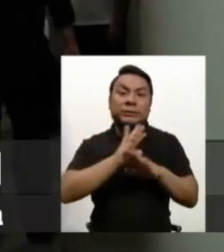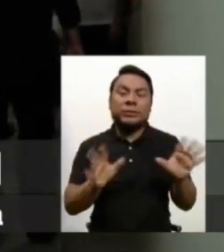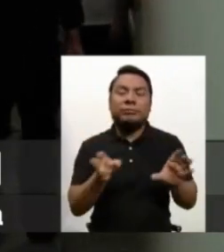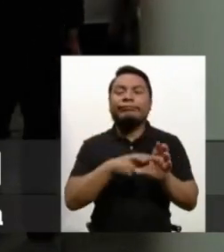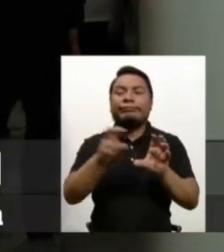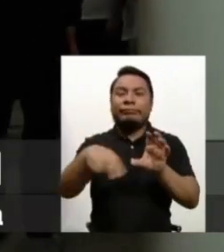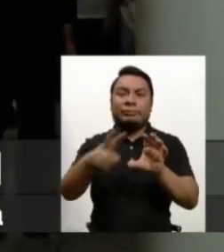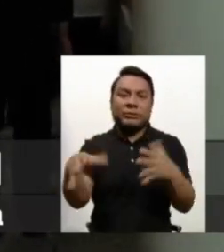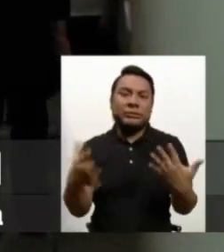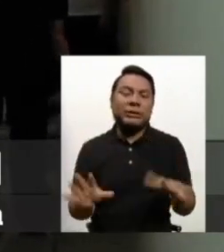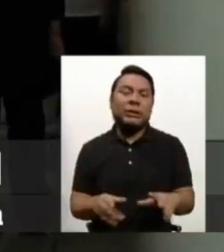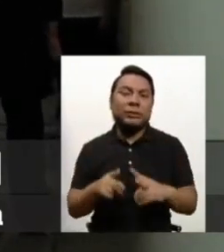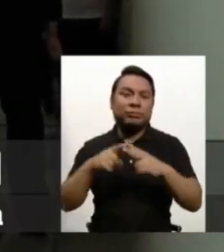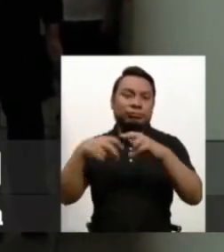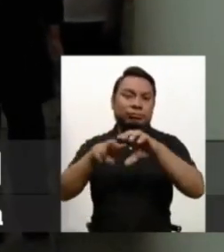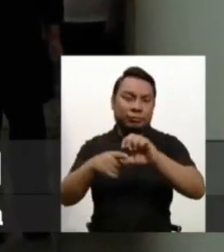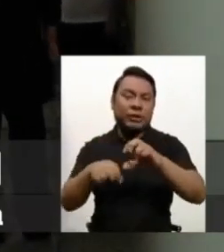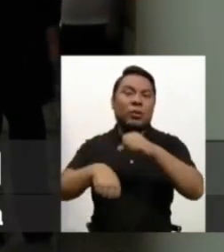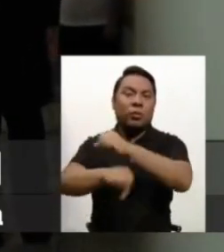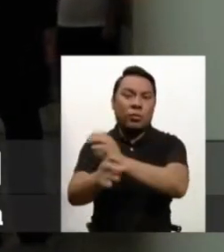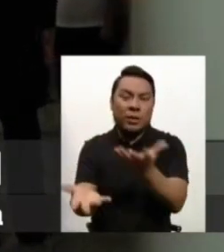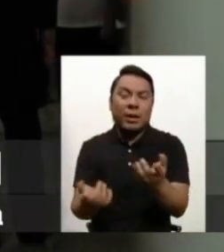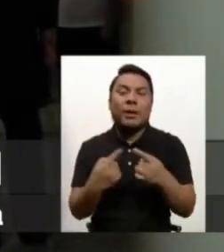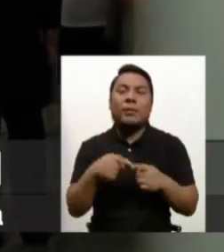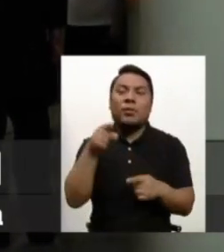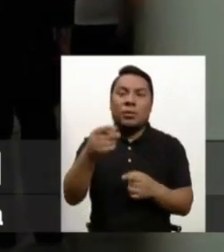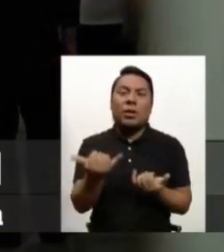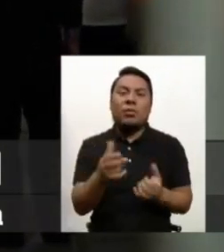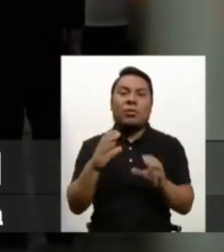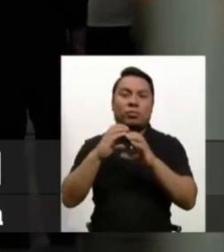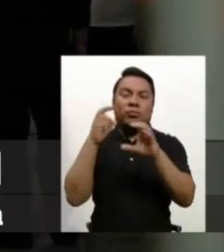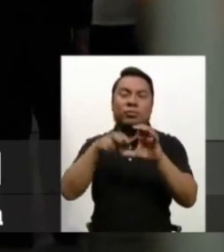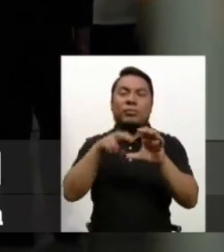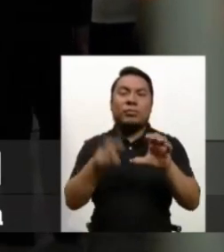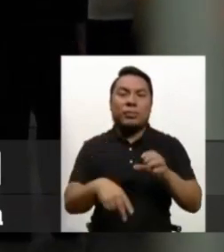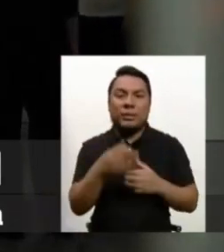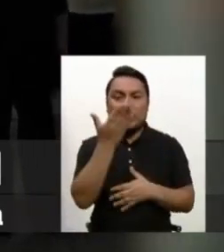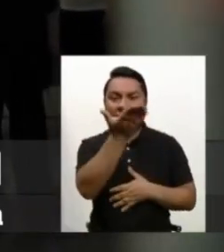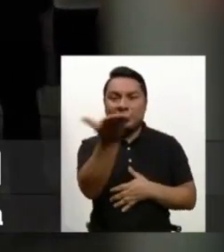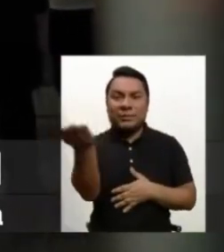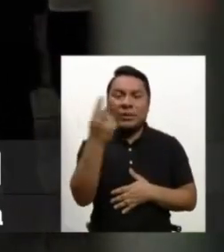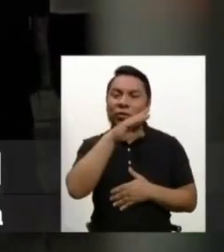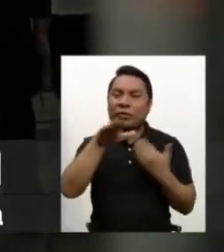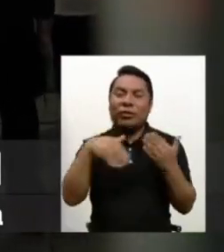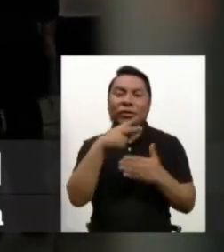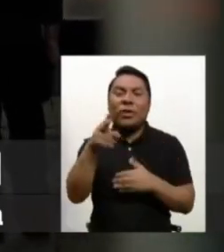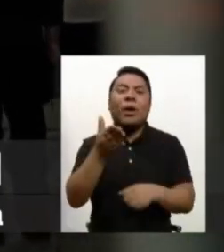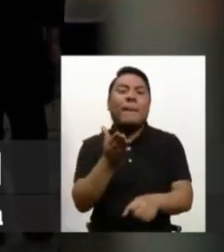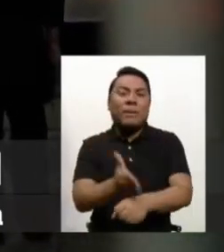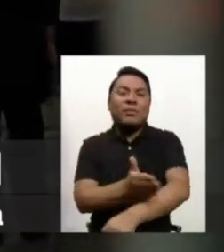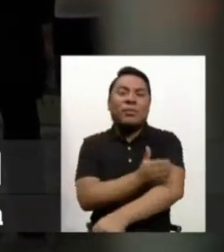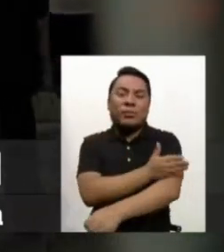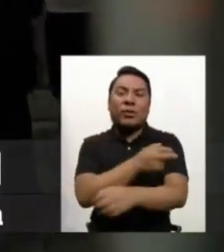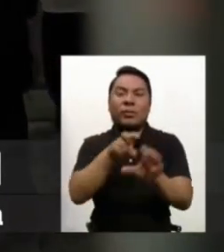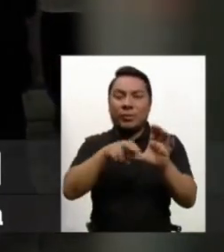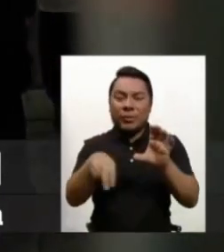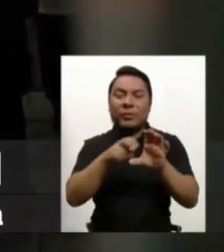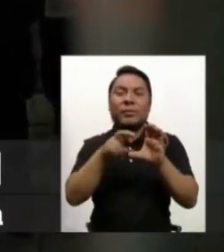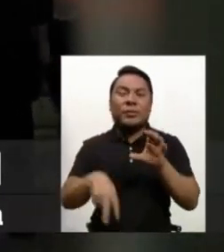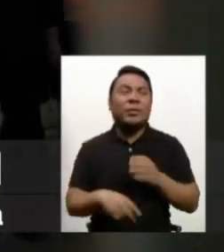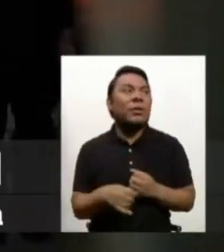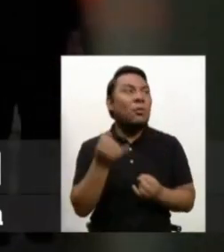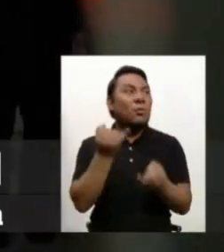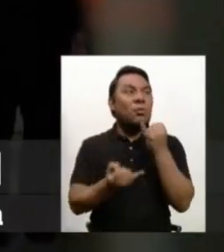Nacional, ya terminando de salir los jugadores del bus que lo trajo desde San Isidro. Poco a poco vemos acá bajando